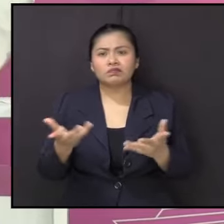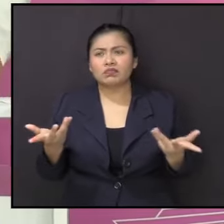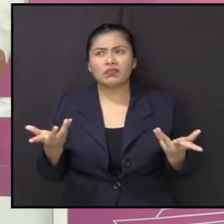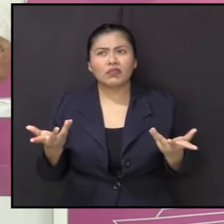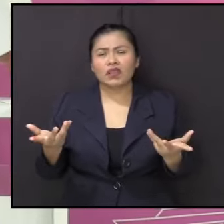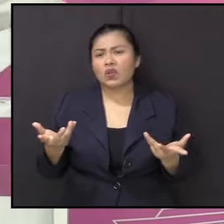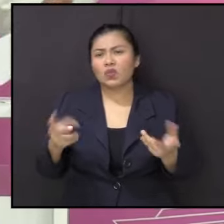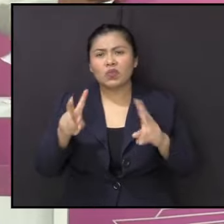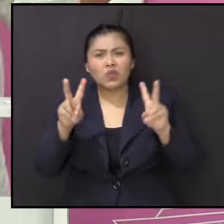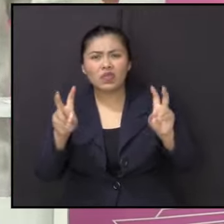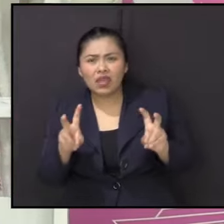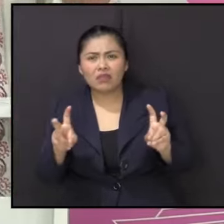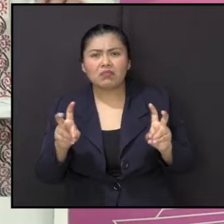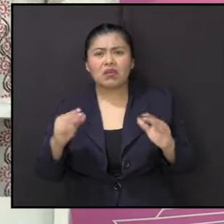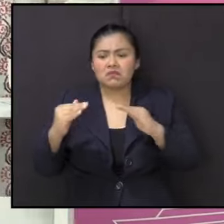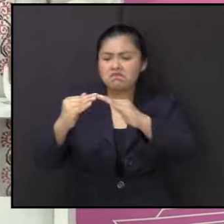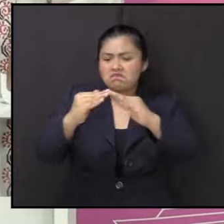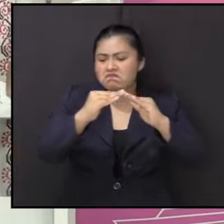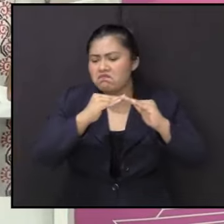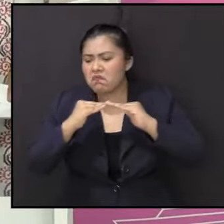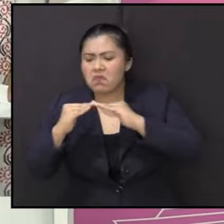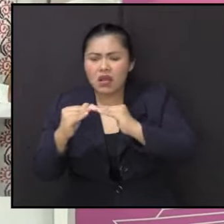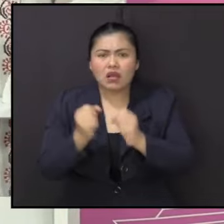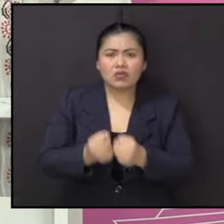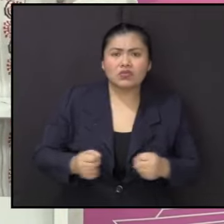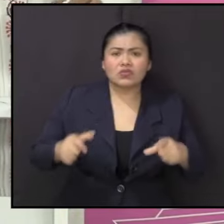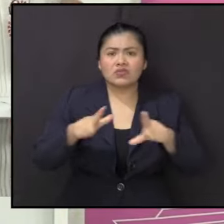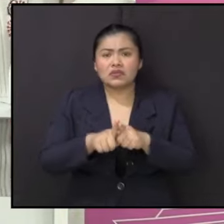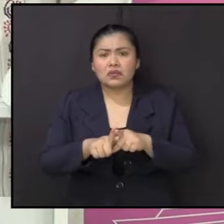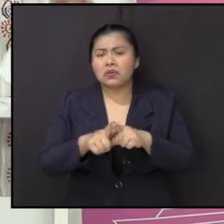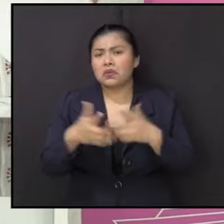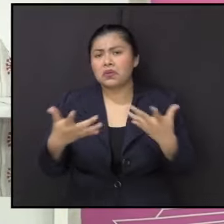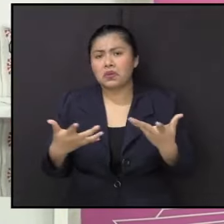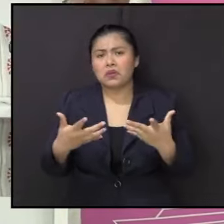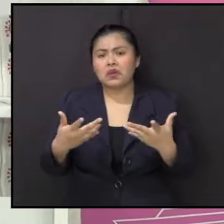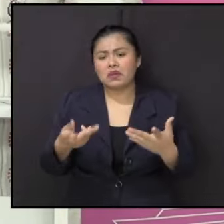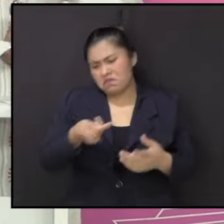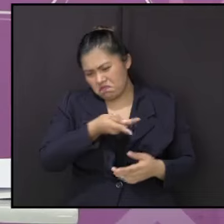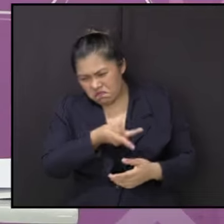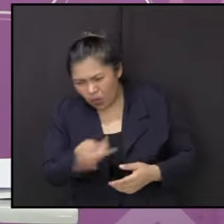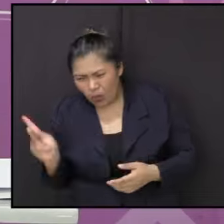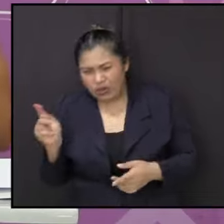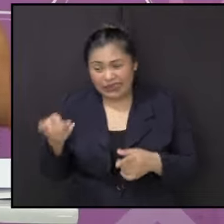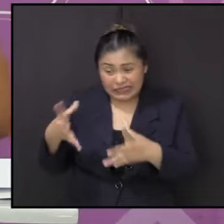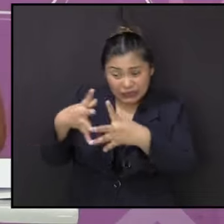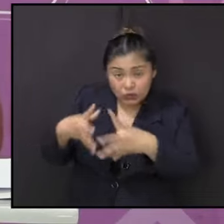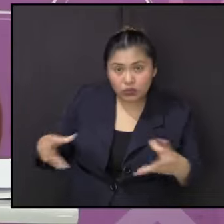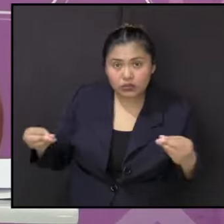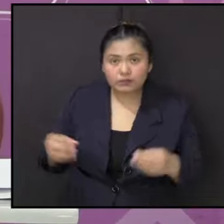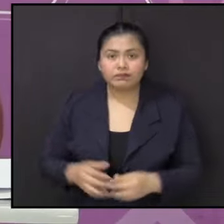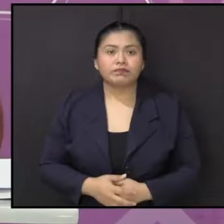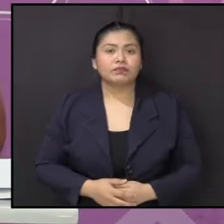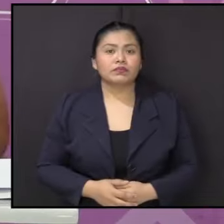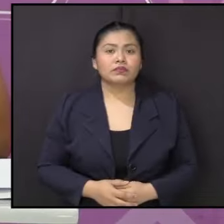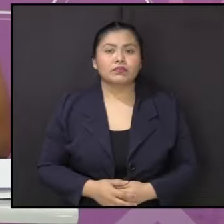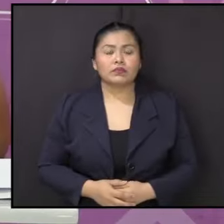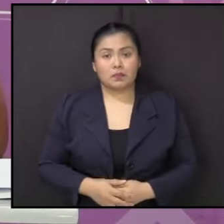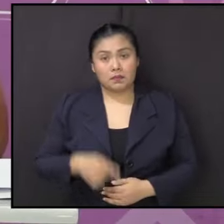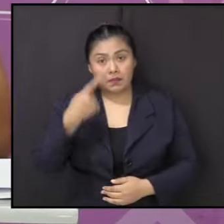tema de igualdad social y se combate el tema de la pobreza? Claro, pues mira, primordialmente lo